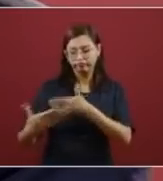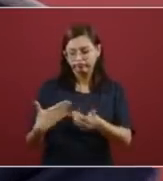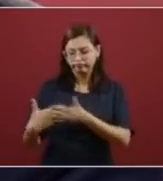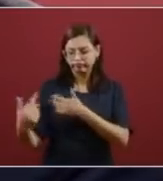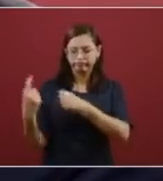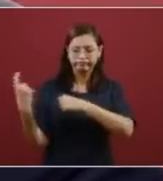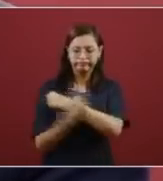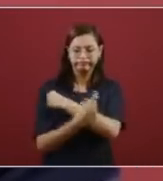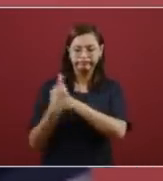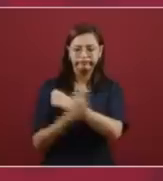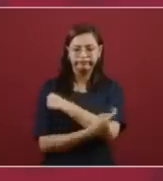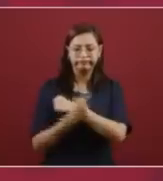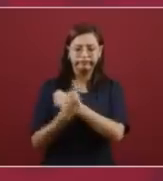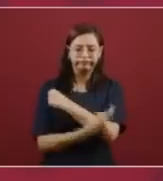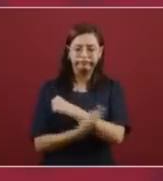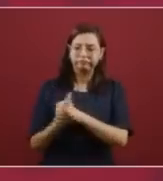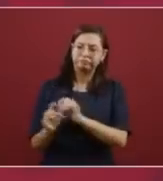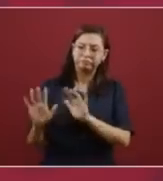También